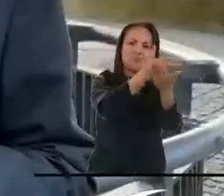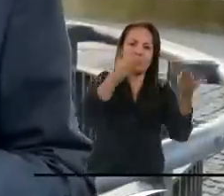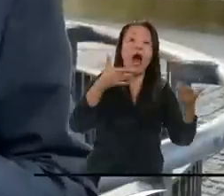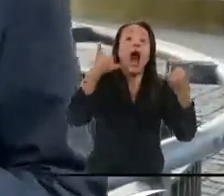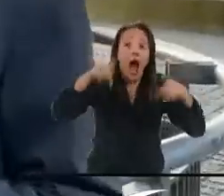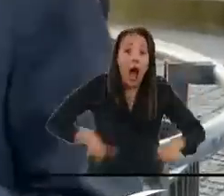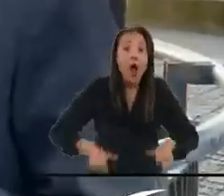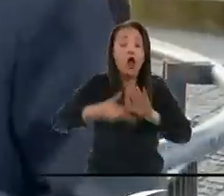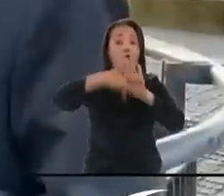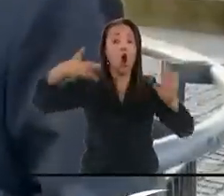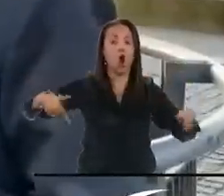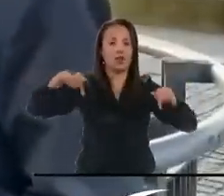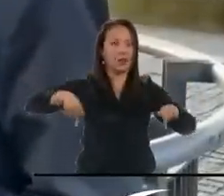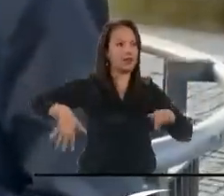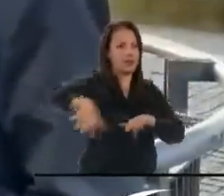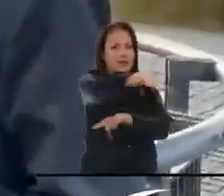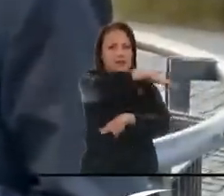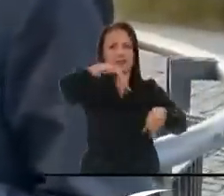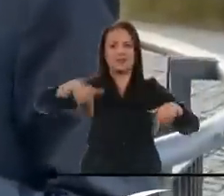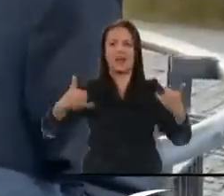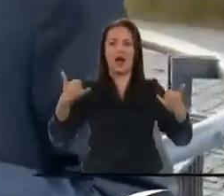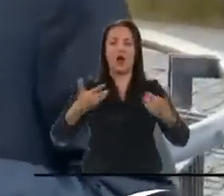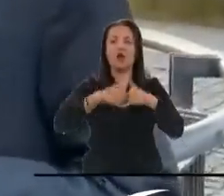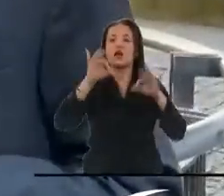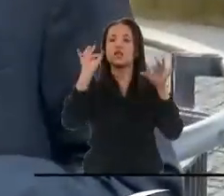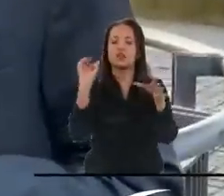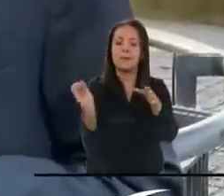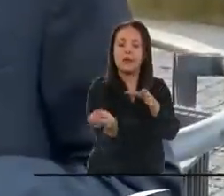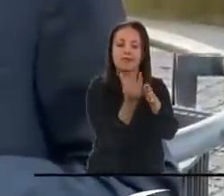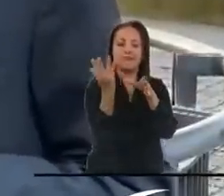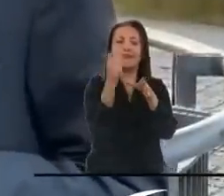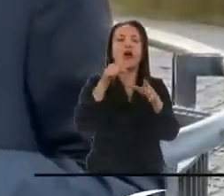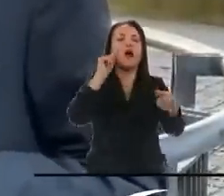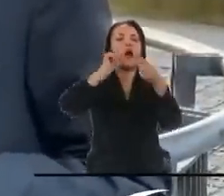Constitucional y siempre la llama de la democracia está encendida.